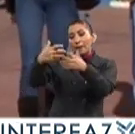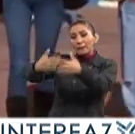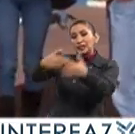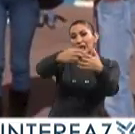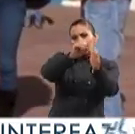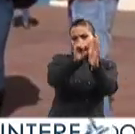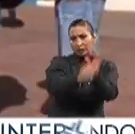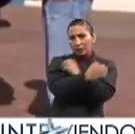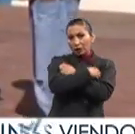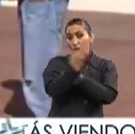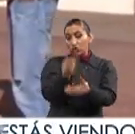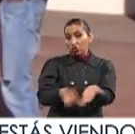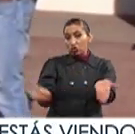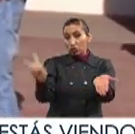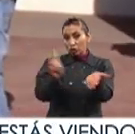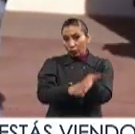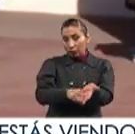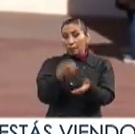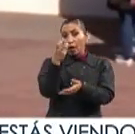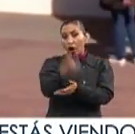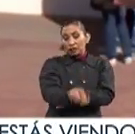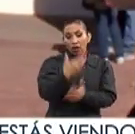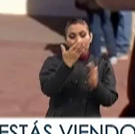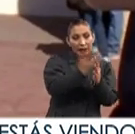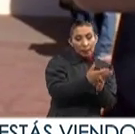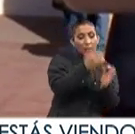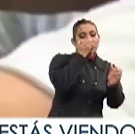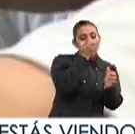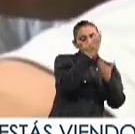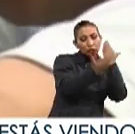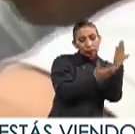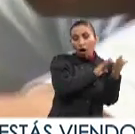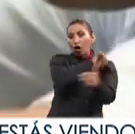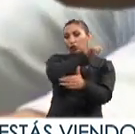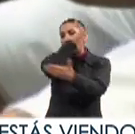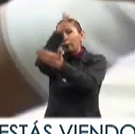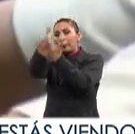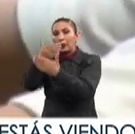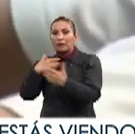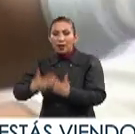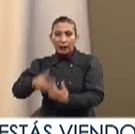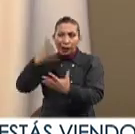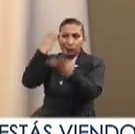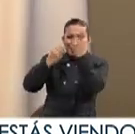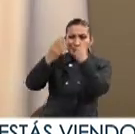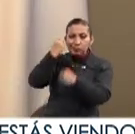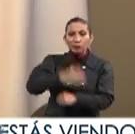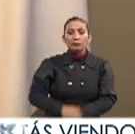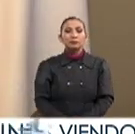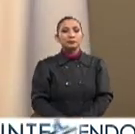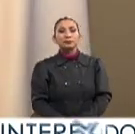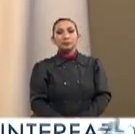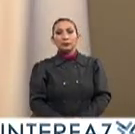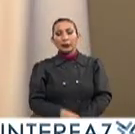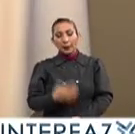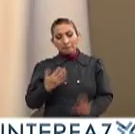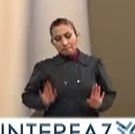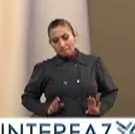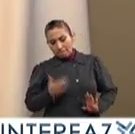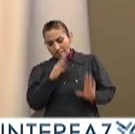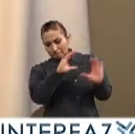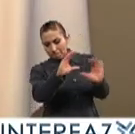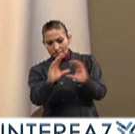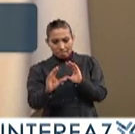con el sistema de educación dual, por lo que parte del tiempo están en la escuela y la otra mitad en la fábrica. En el perfil